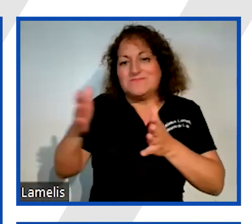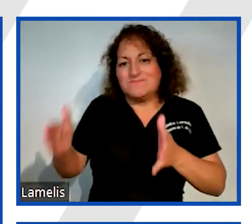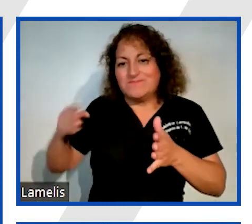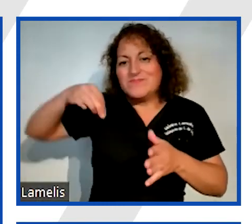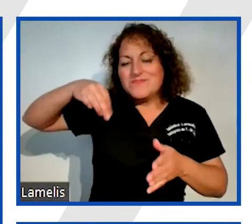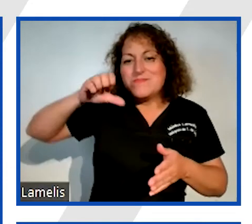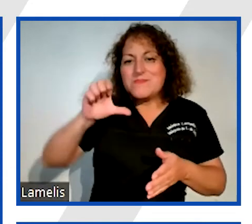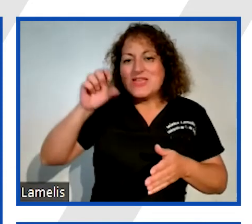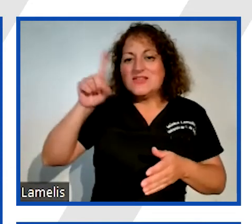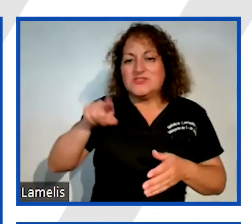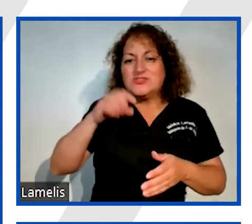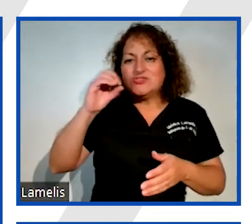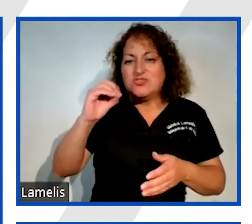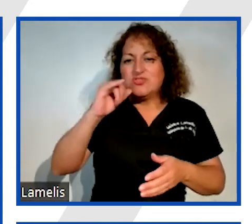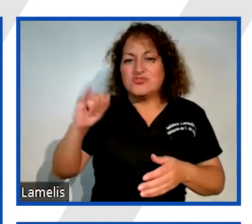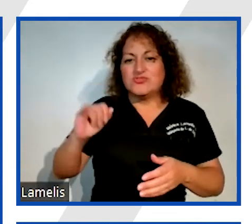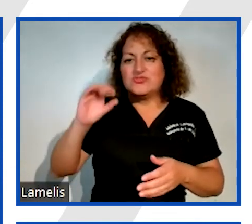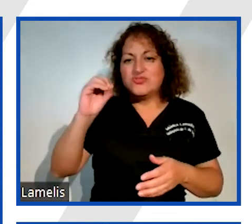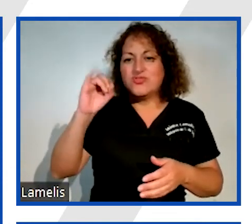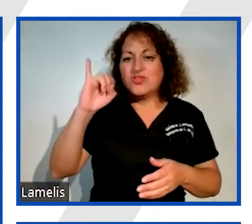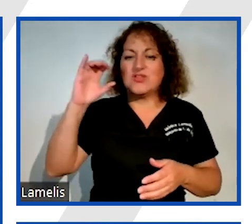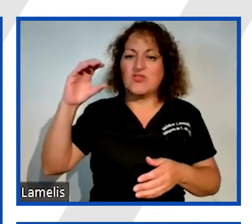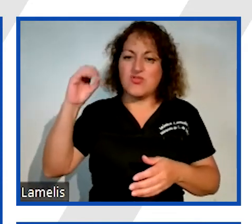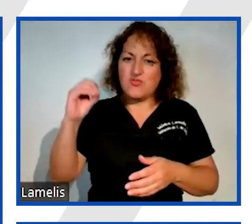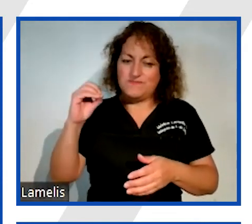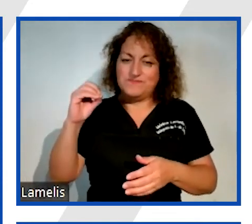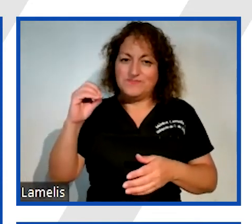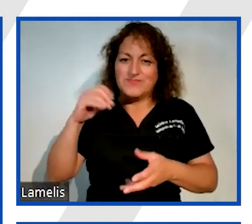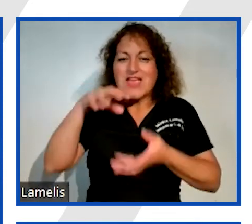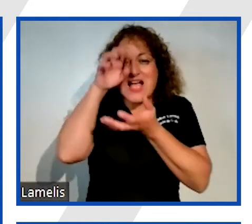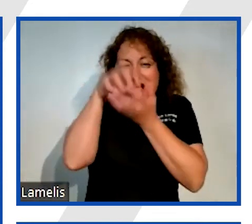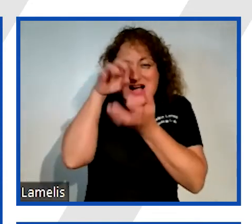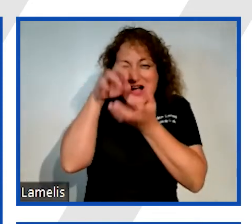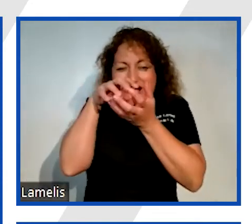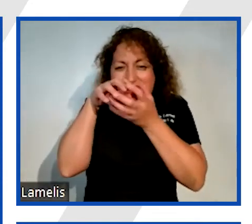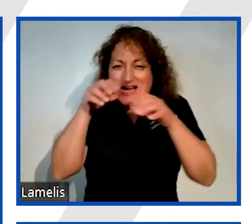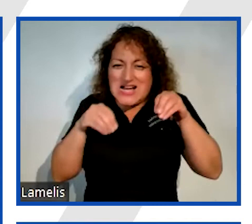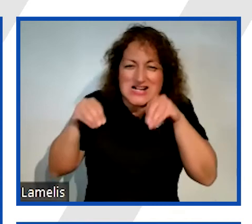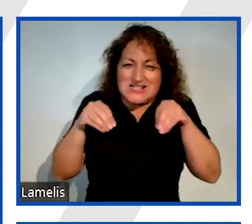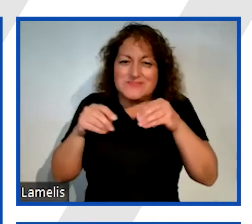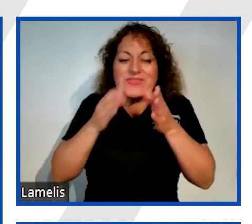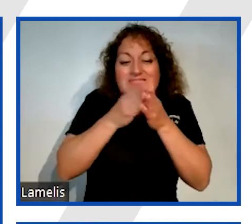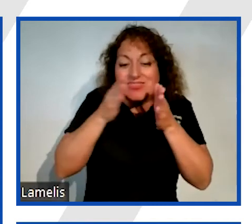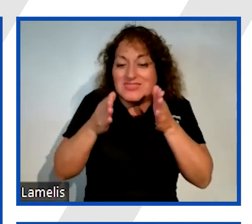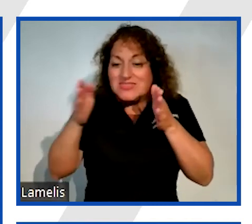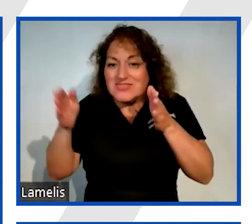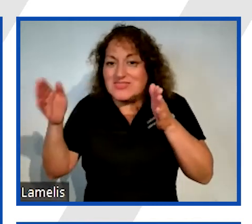seguido en los tres en las tres vidas de los dinosaurios del cretácico y jurásico y el jhon córdoba pero